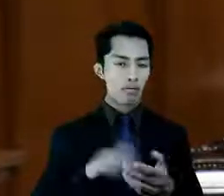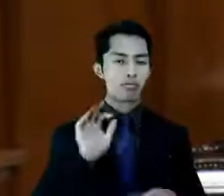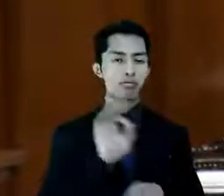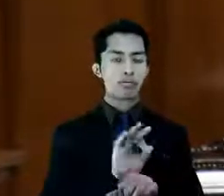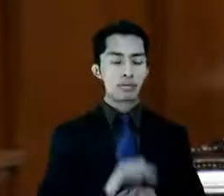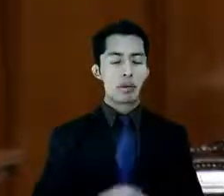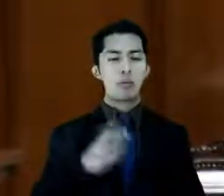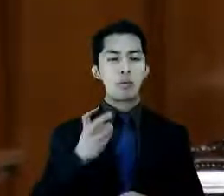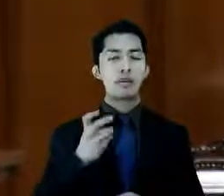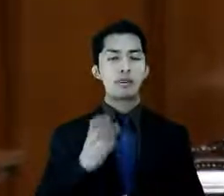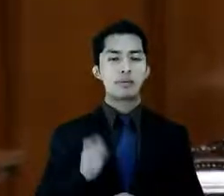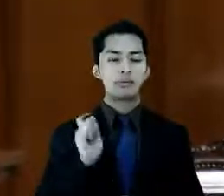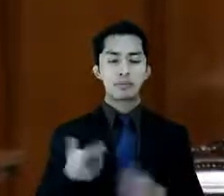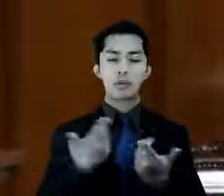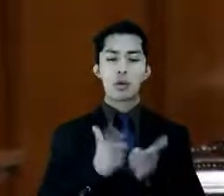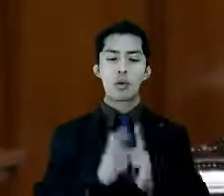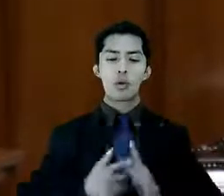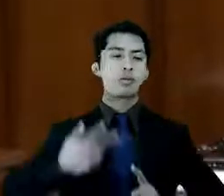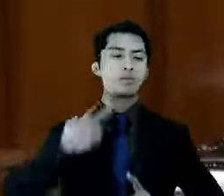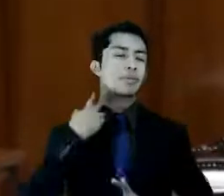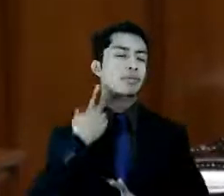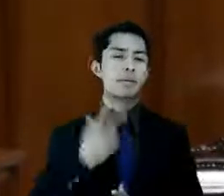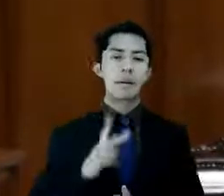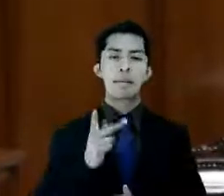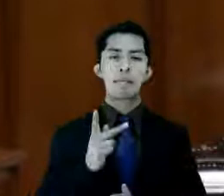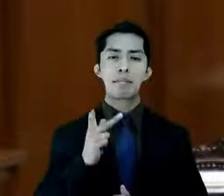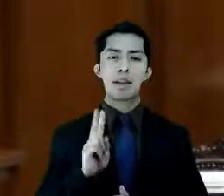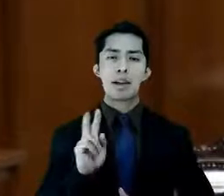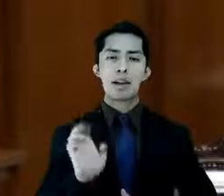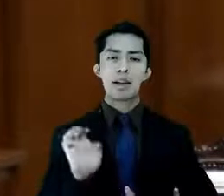Por ello es que el Grupo Parlamentario del Partido Verde